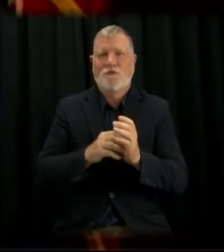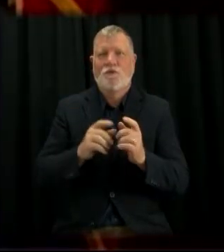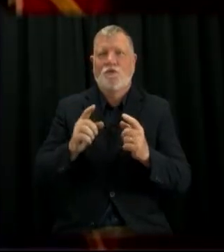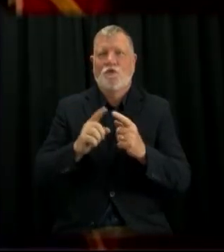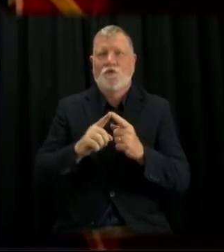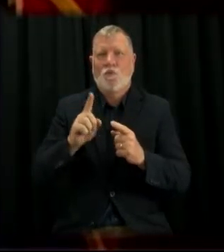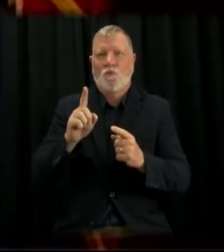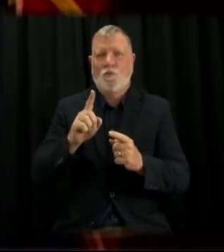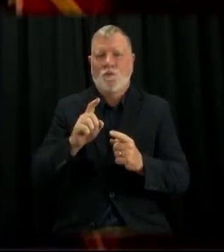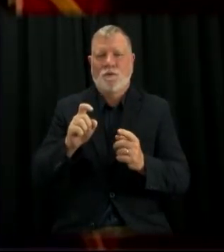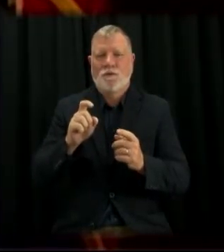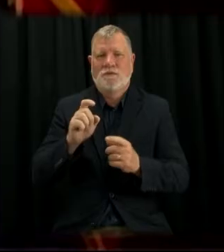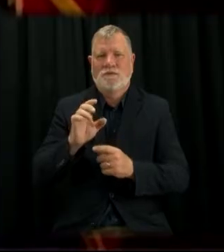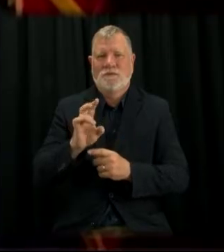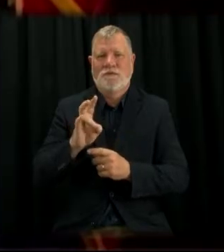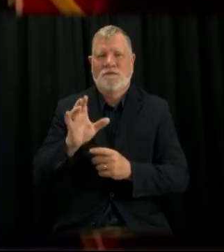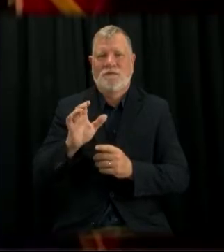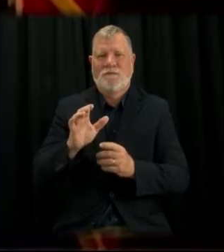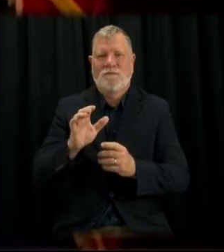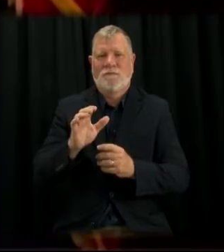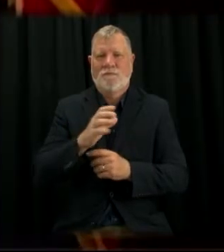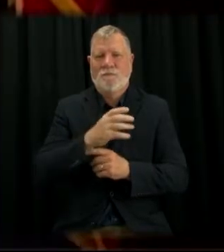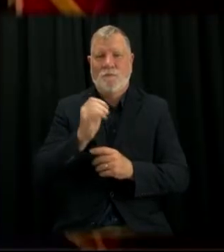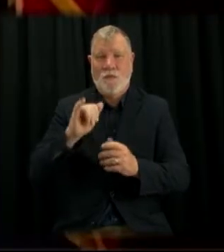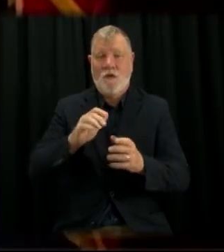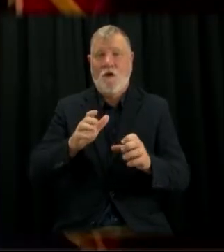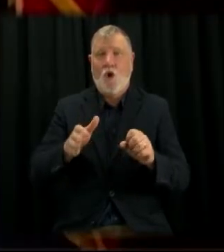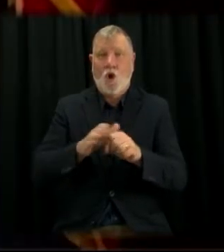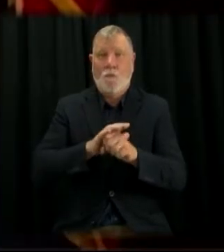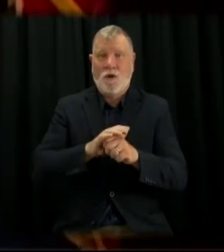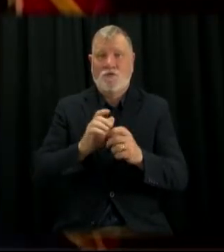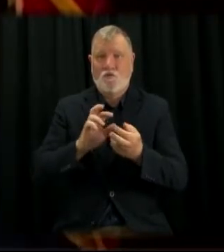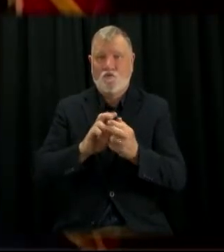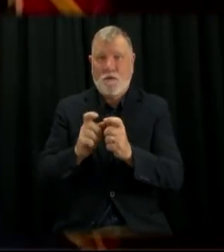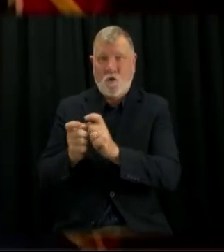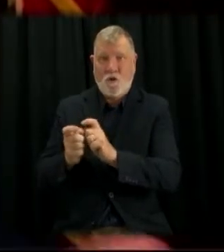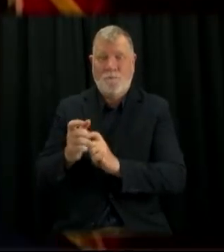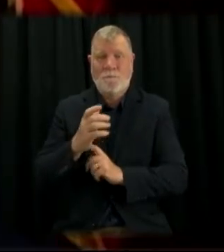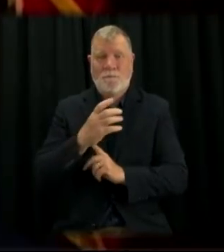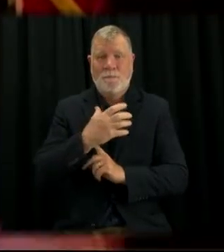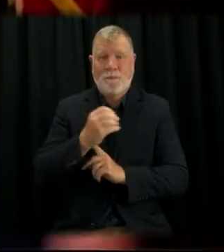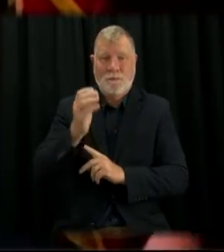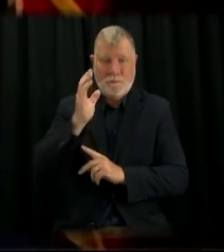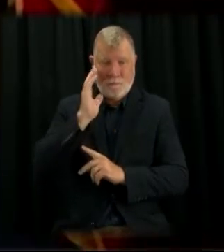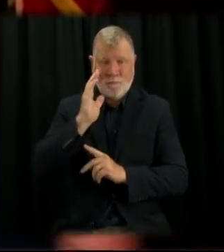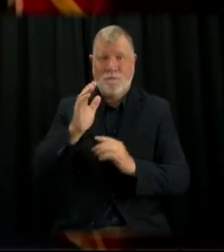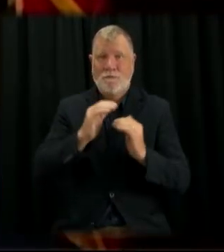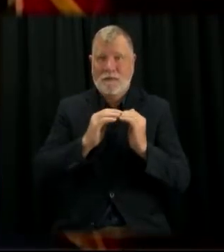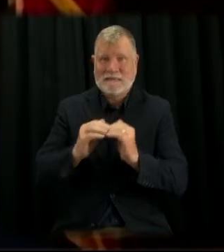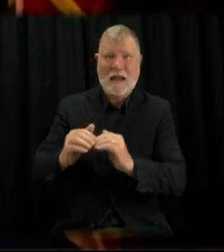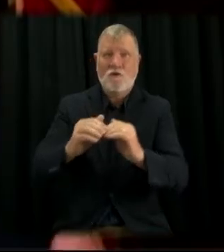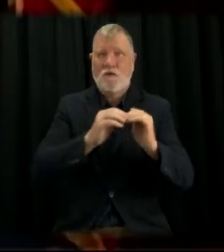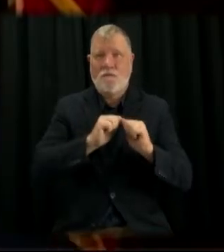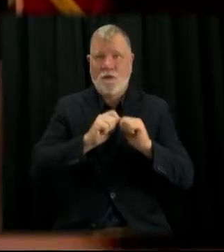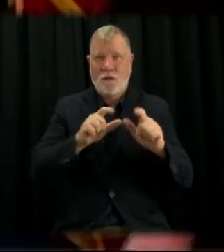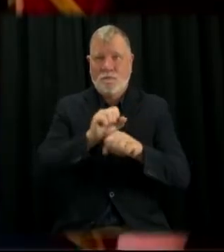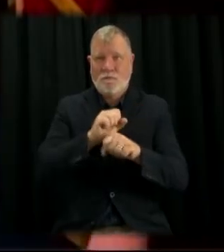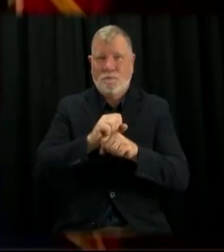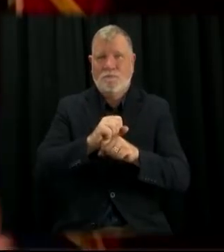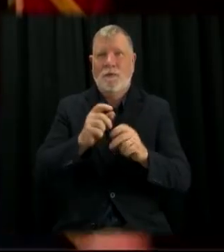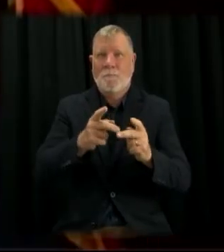para miles de empleados en el gobierno. Como parte de esta reforma, en las distintas agencias ha habido una reforma